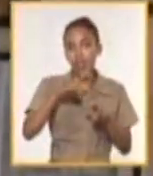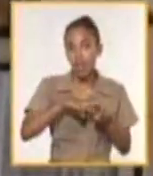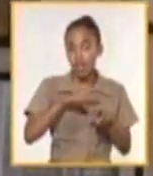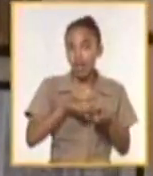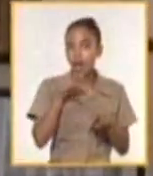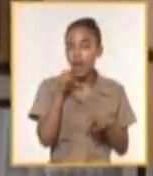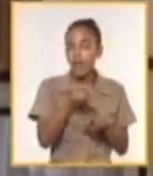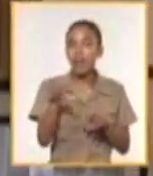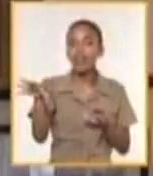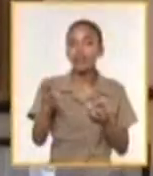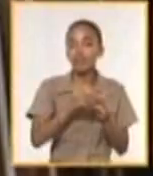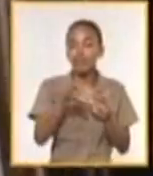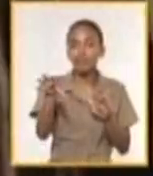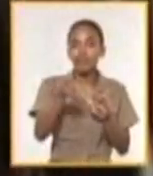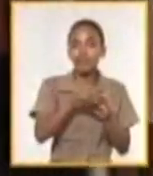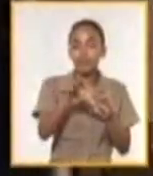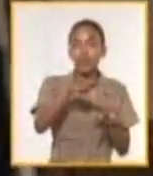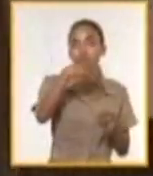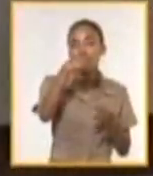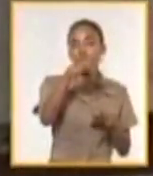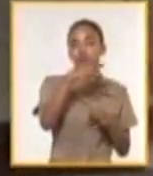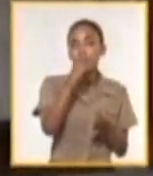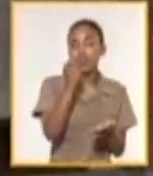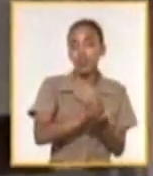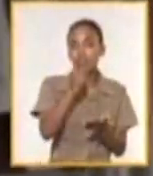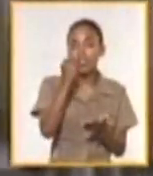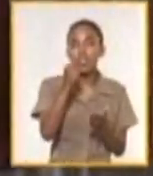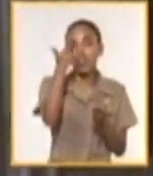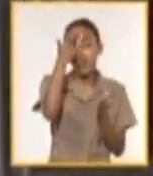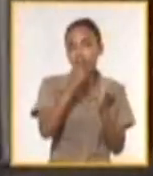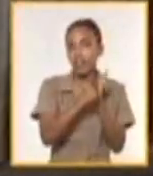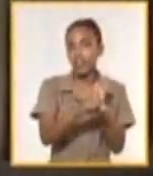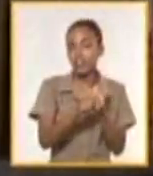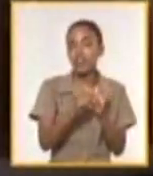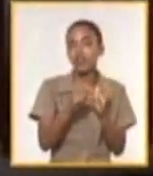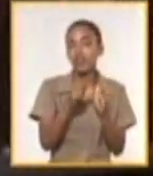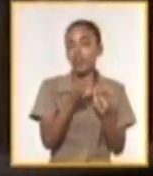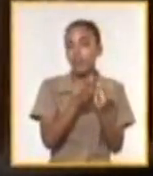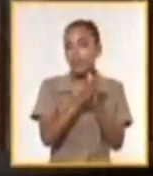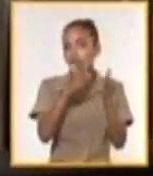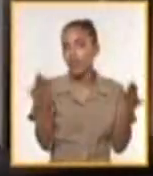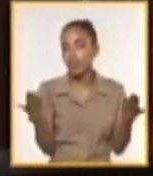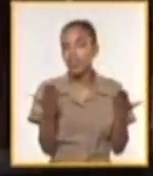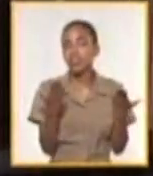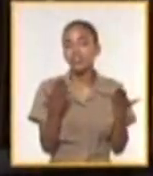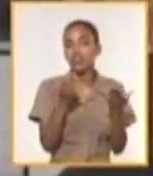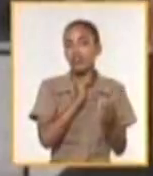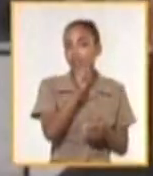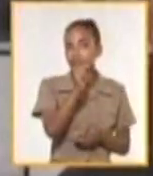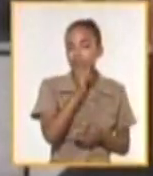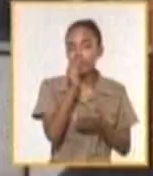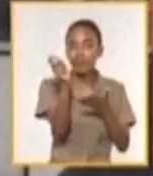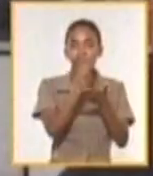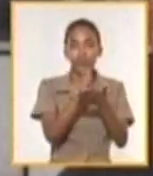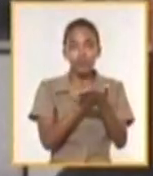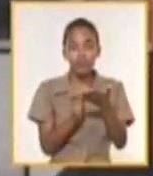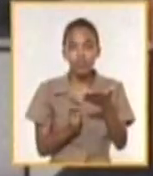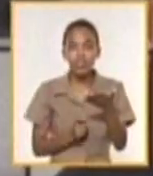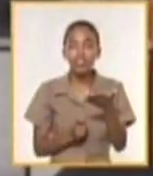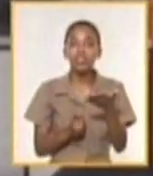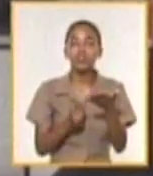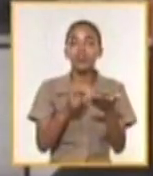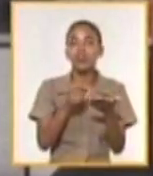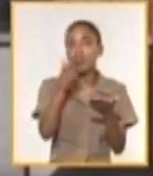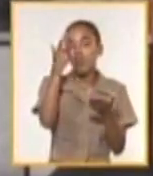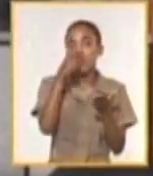agrupa correspondencia, documentos oficiales, artículos periodísticos, manuscritos, un archivo fotográfico, una colección de artes